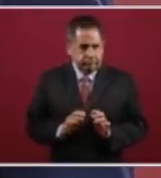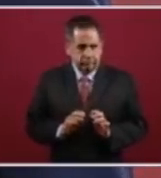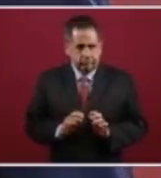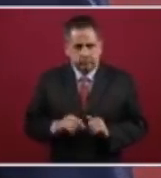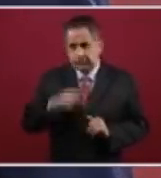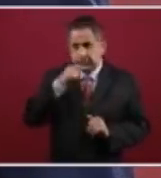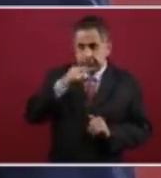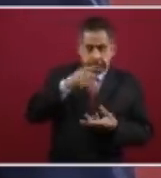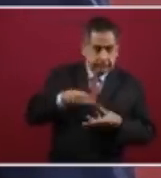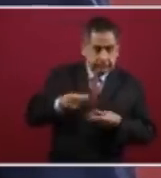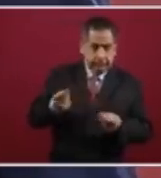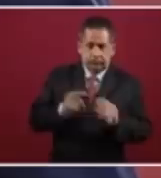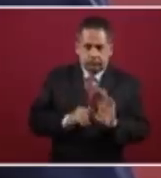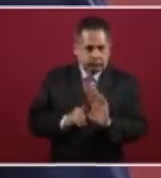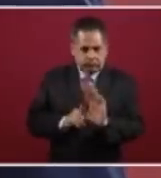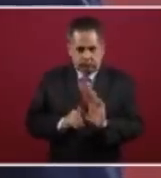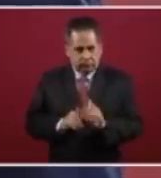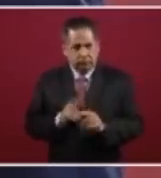dinero